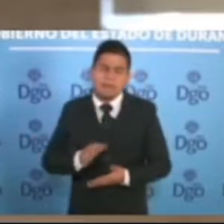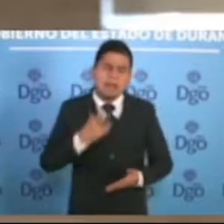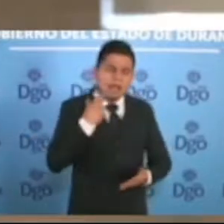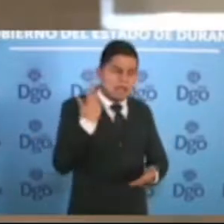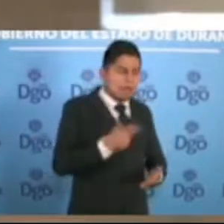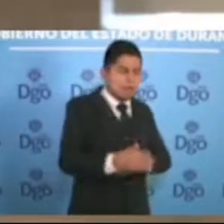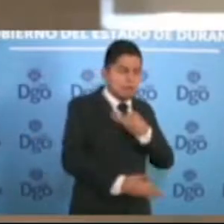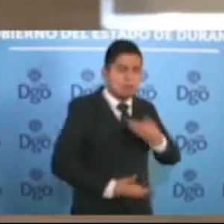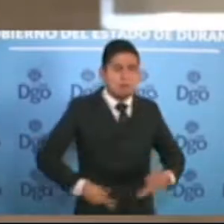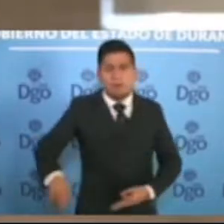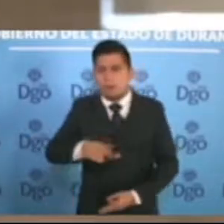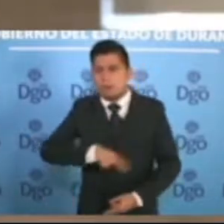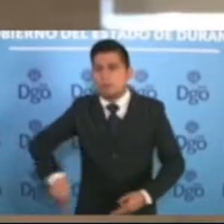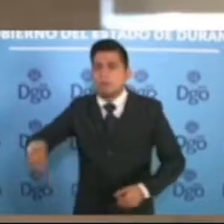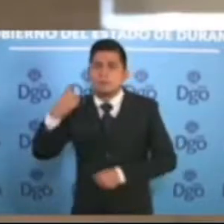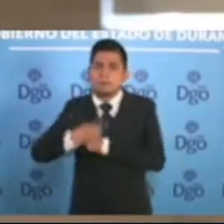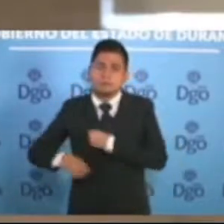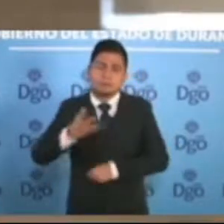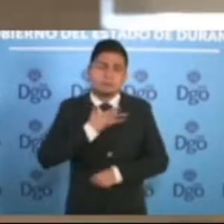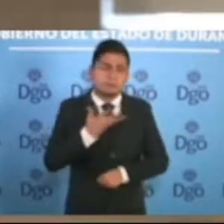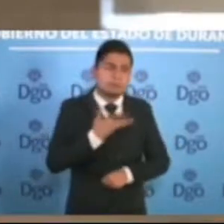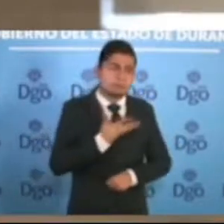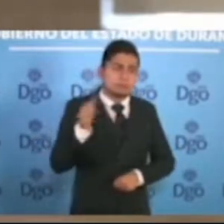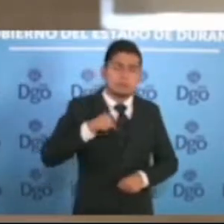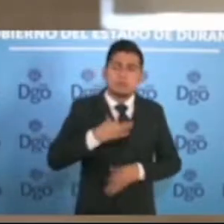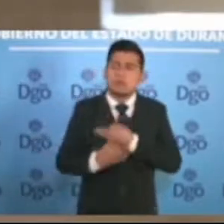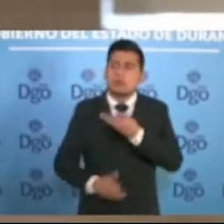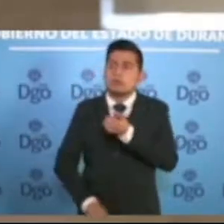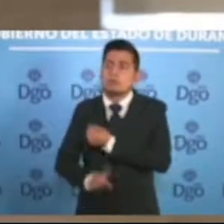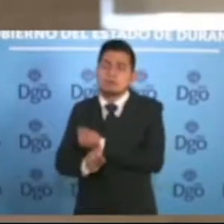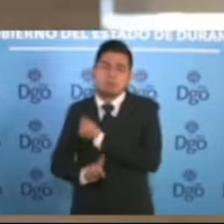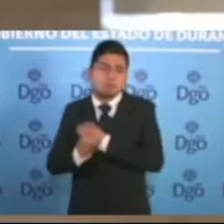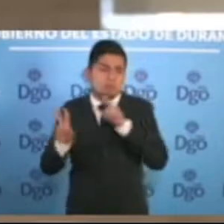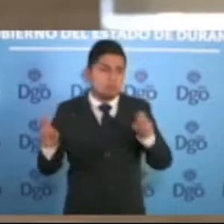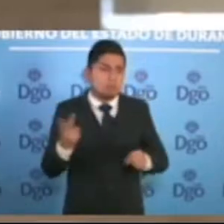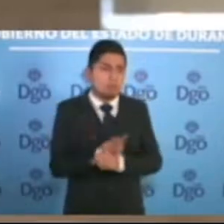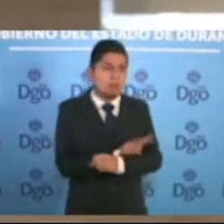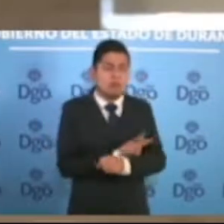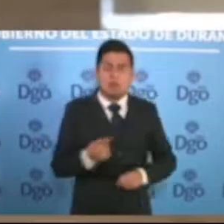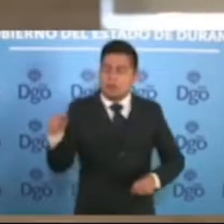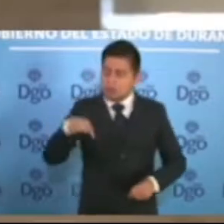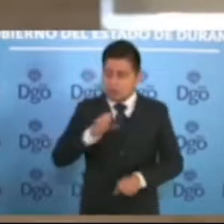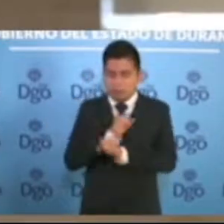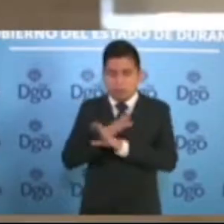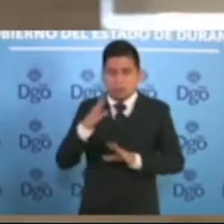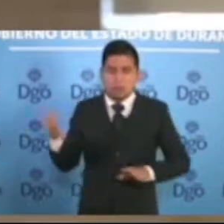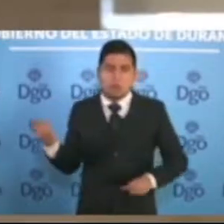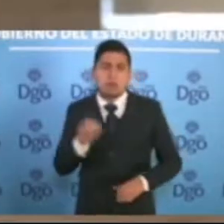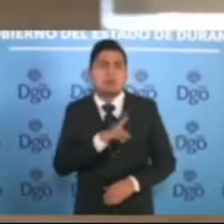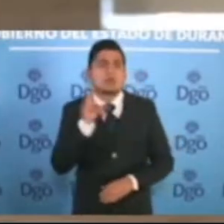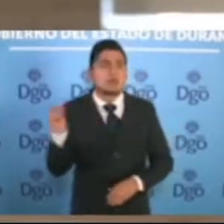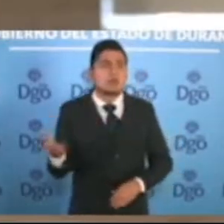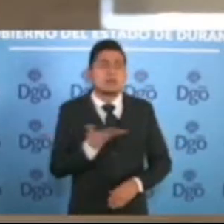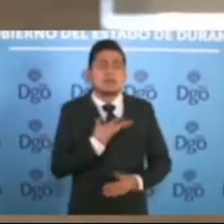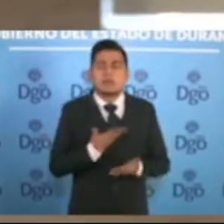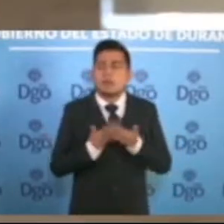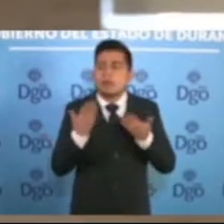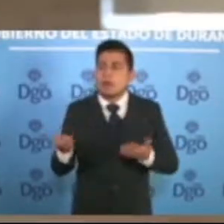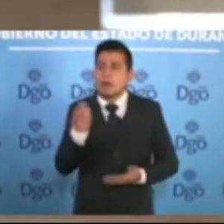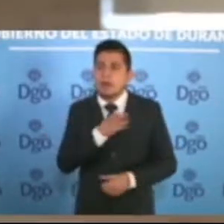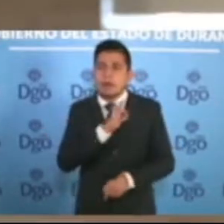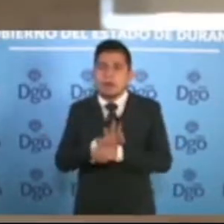afectada por los desastres naturales, indudablemente que al no tener ese